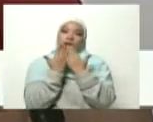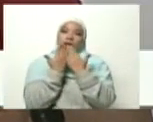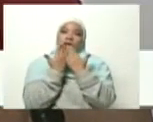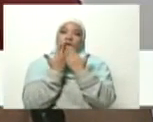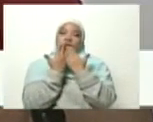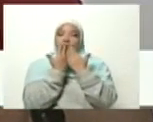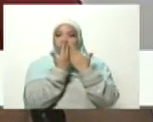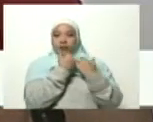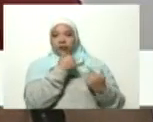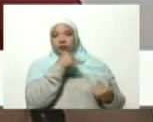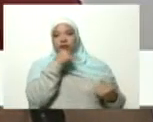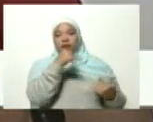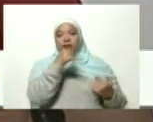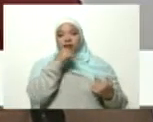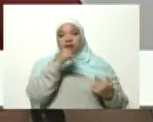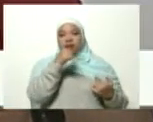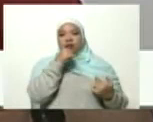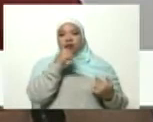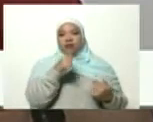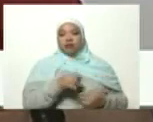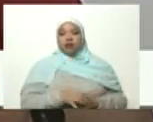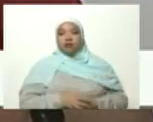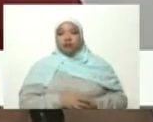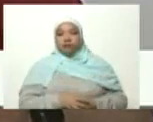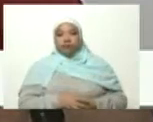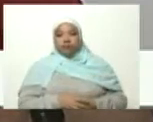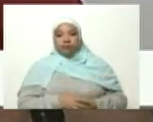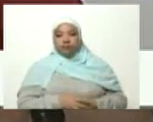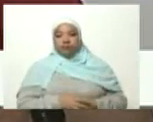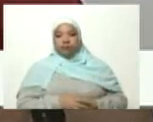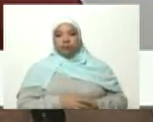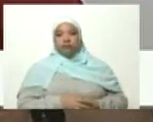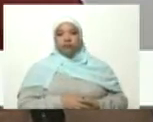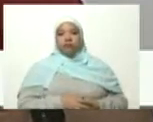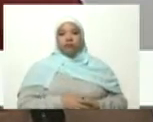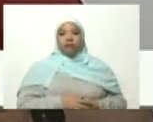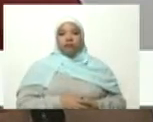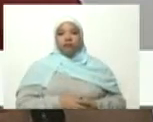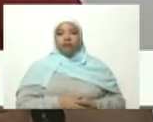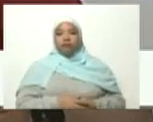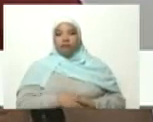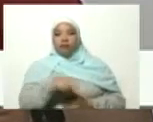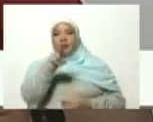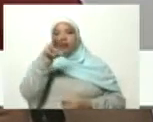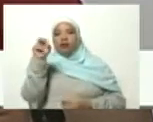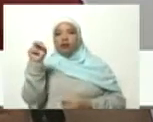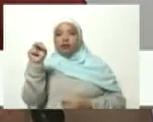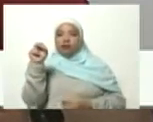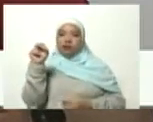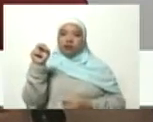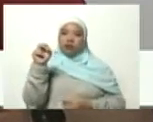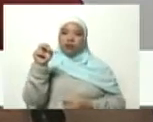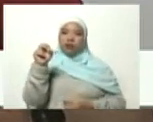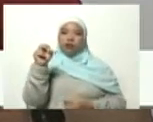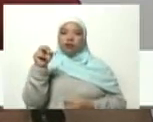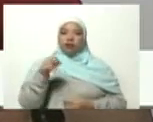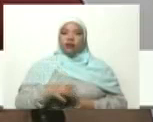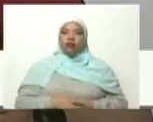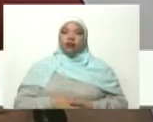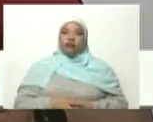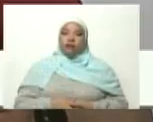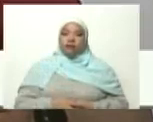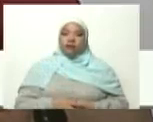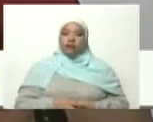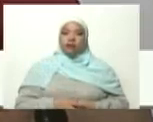y bienvenidas. Se inicia el Mundial de Fútbol esta el día 20, ¿ya?